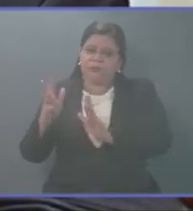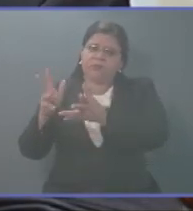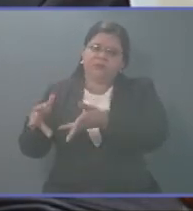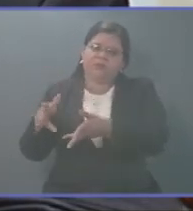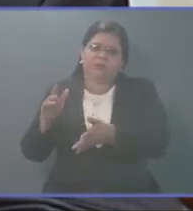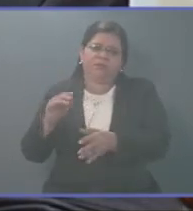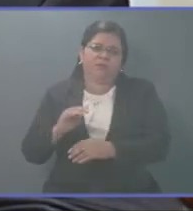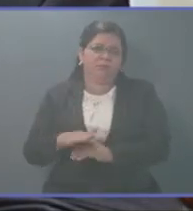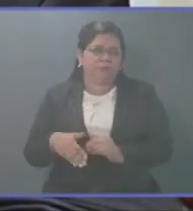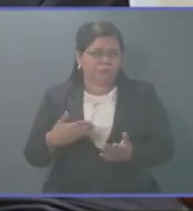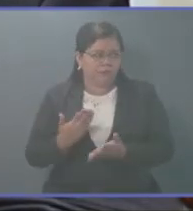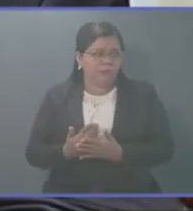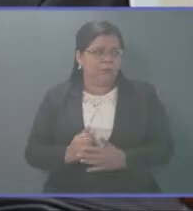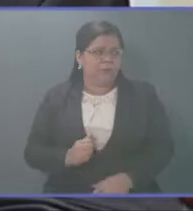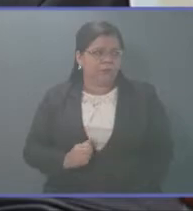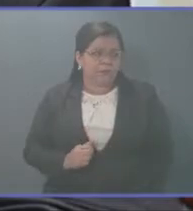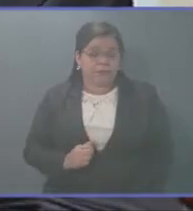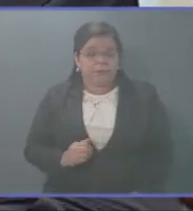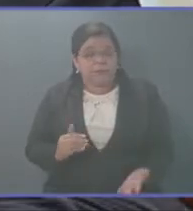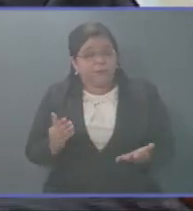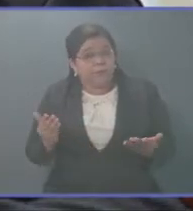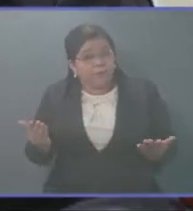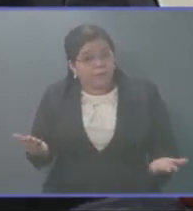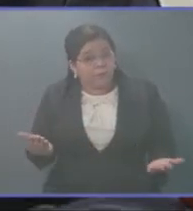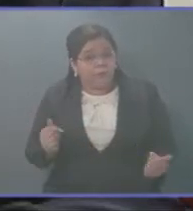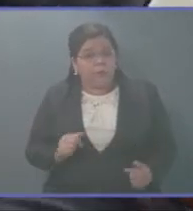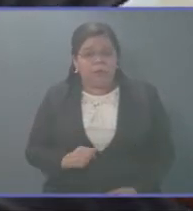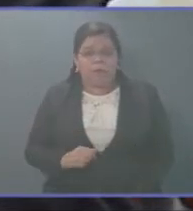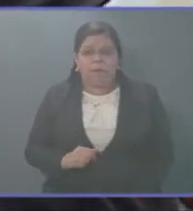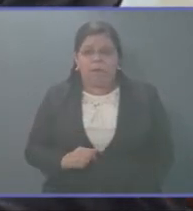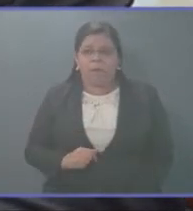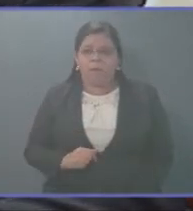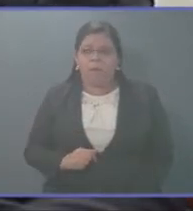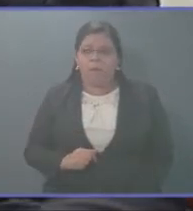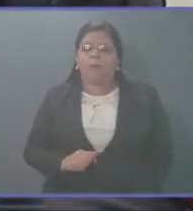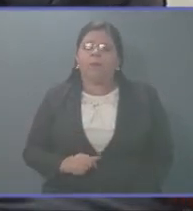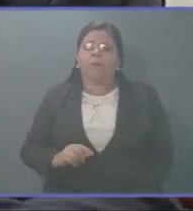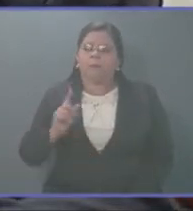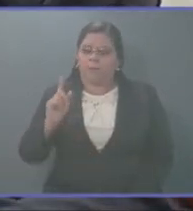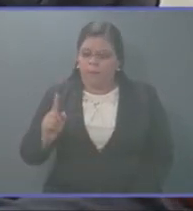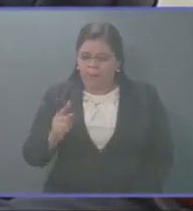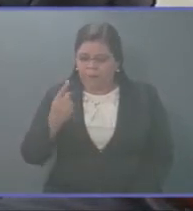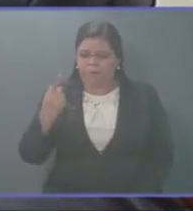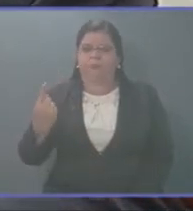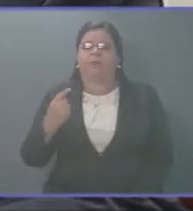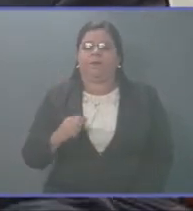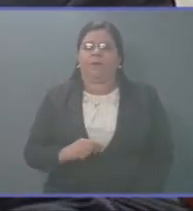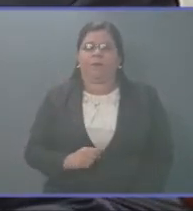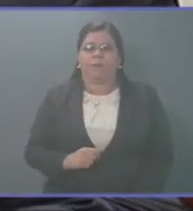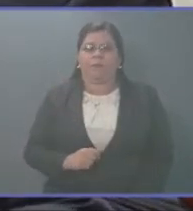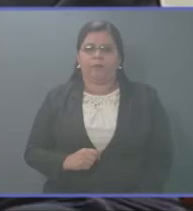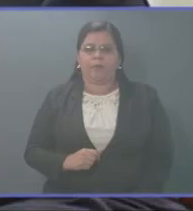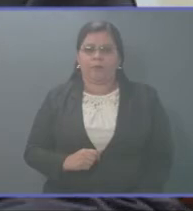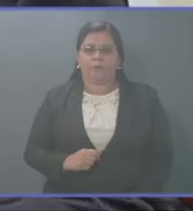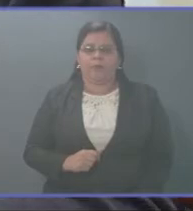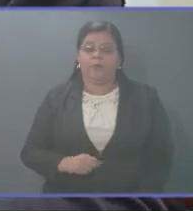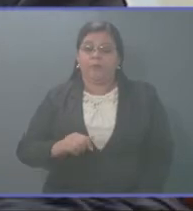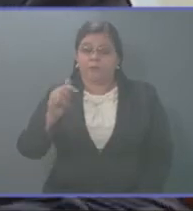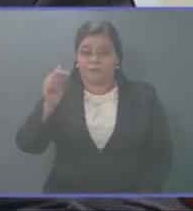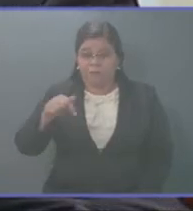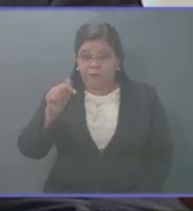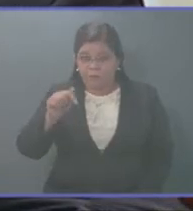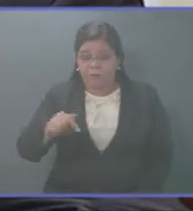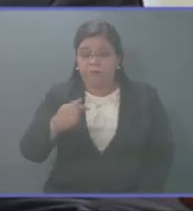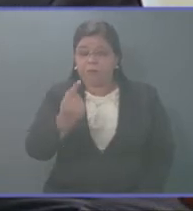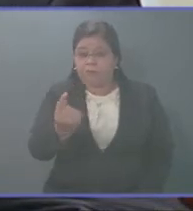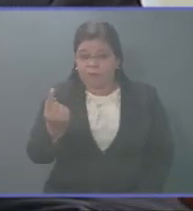abandono. Pero a pesar de eso, es la primera vez que la población se ve